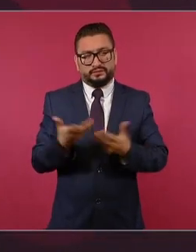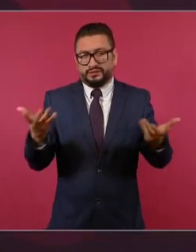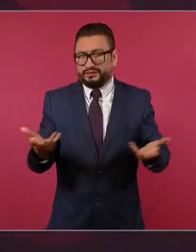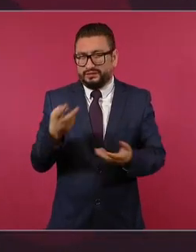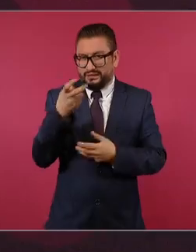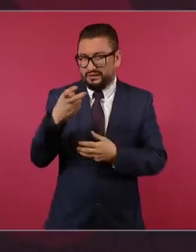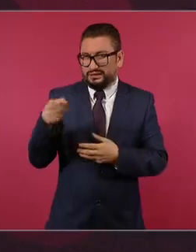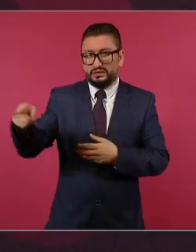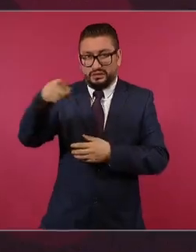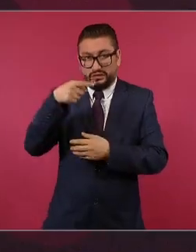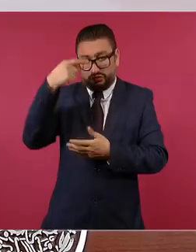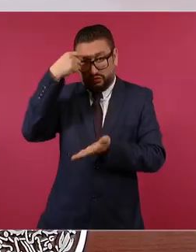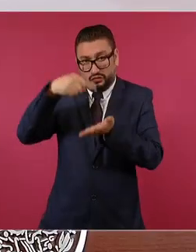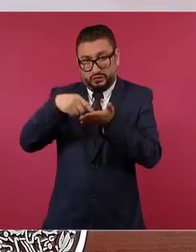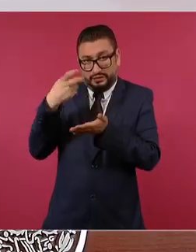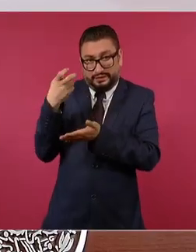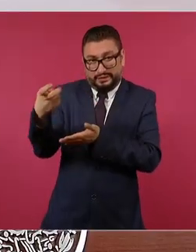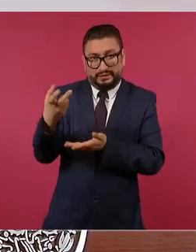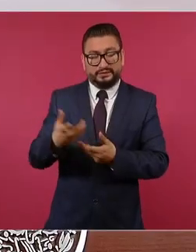esa es su democracia.